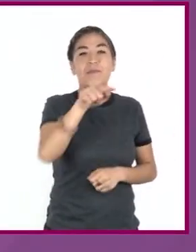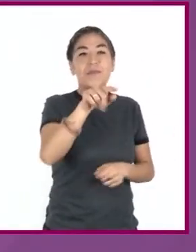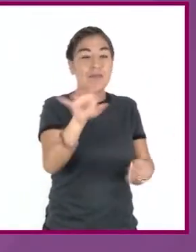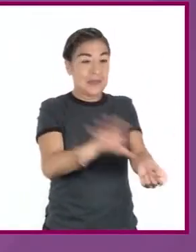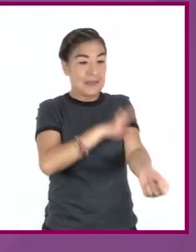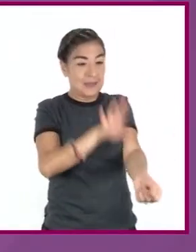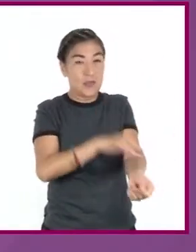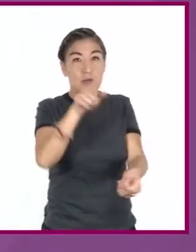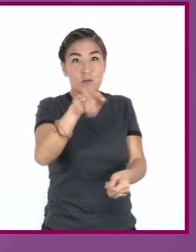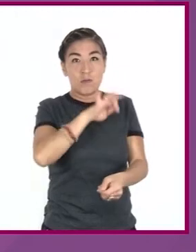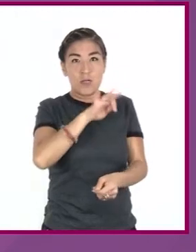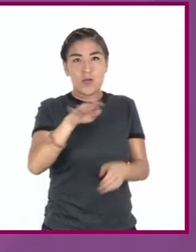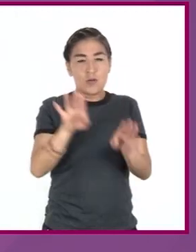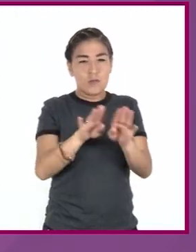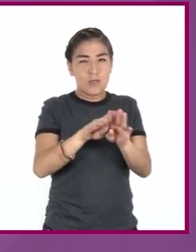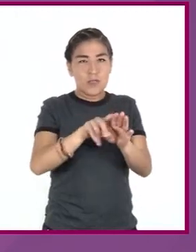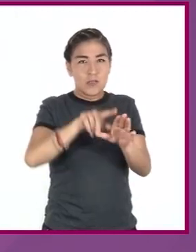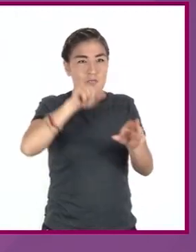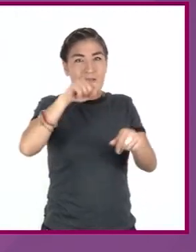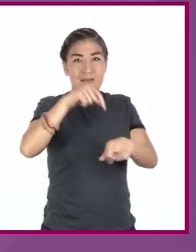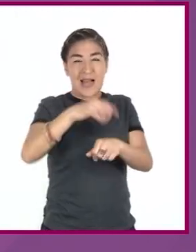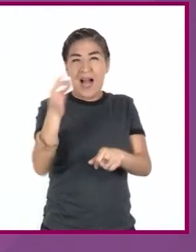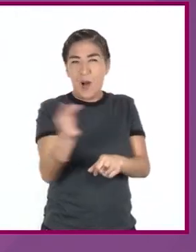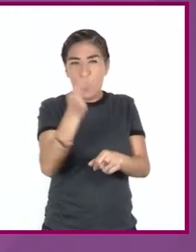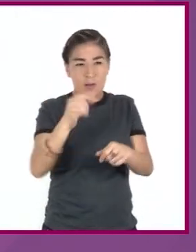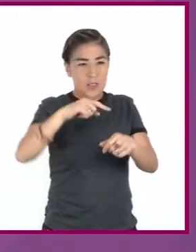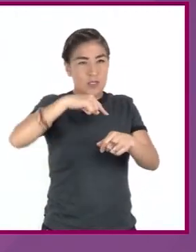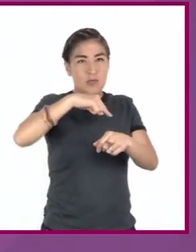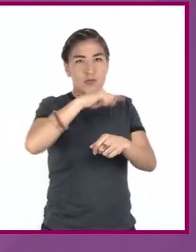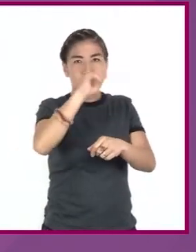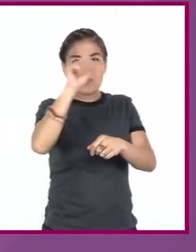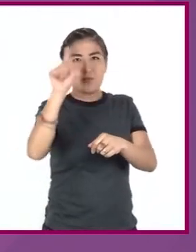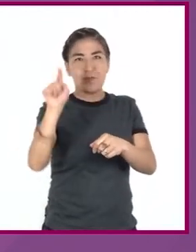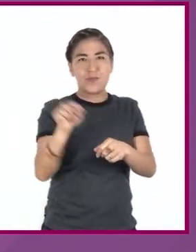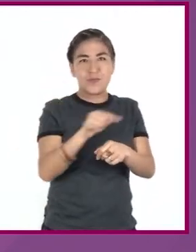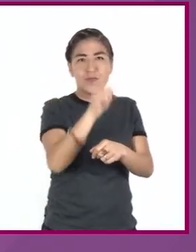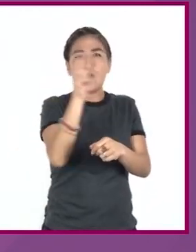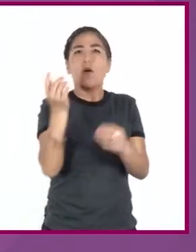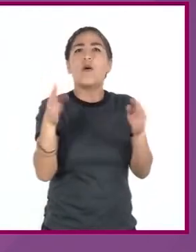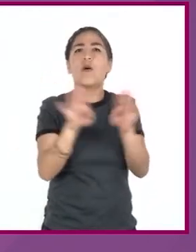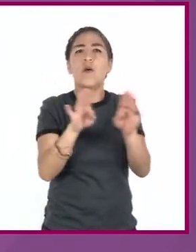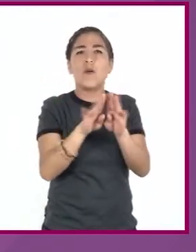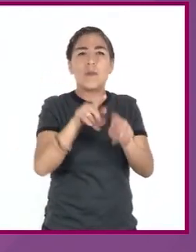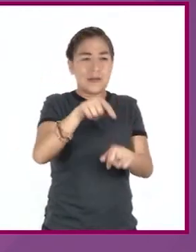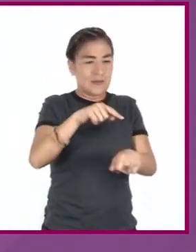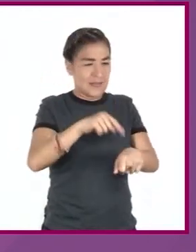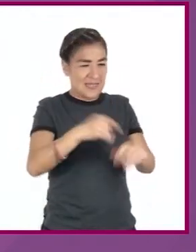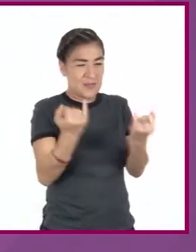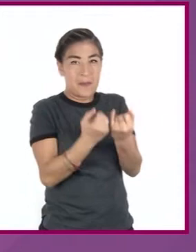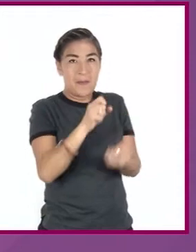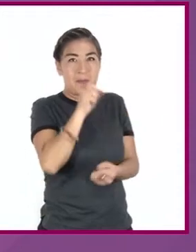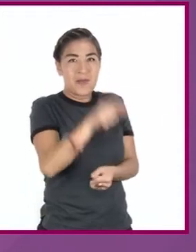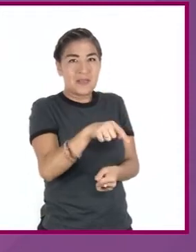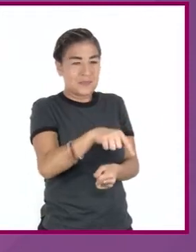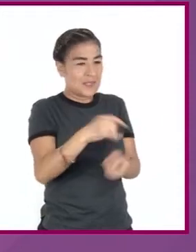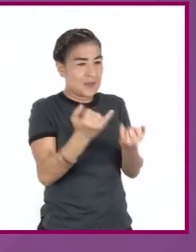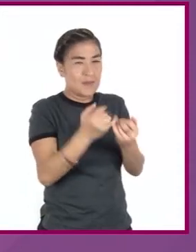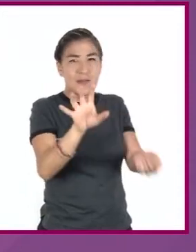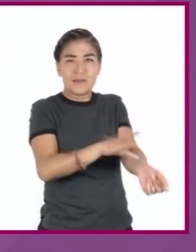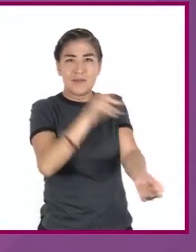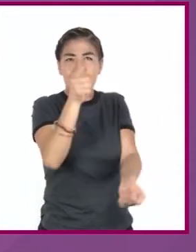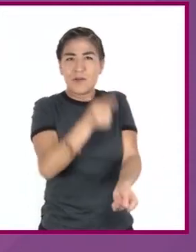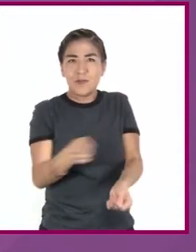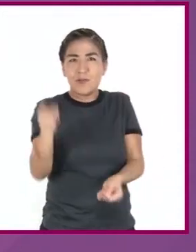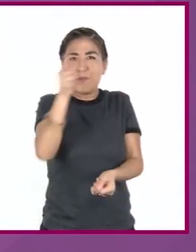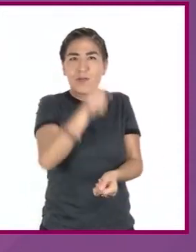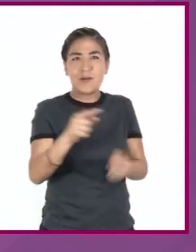podía hacer girar la aguja de la brújula, ¿por qué no intentar que un imán girara constantemente usando corrientes